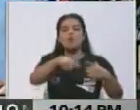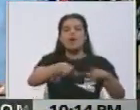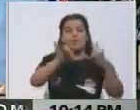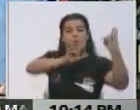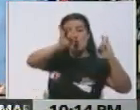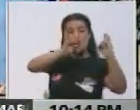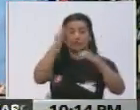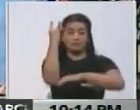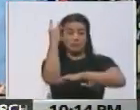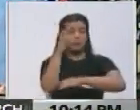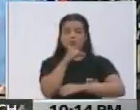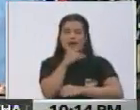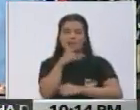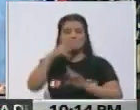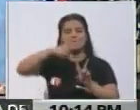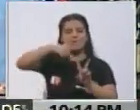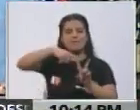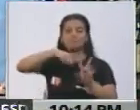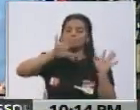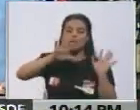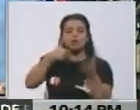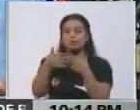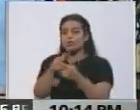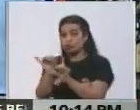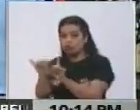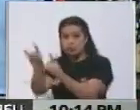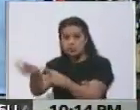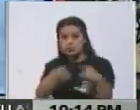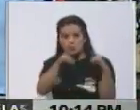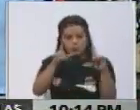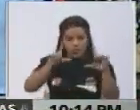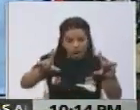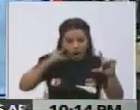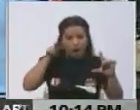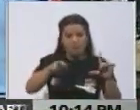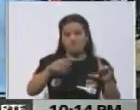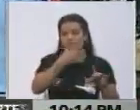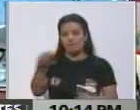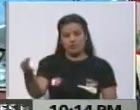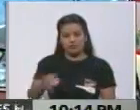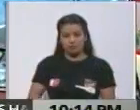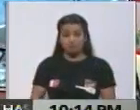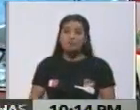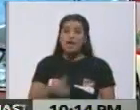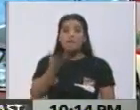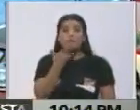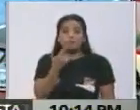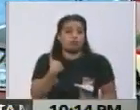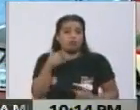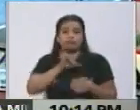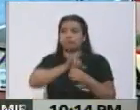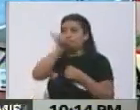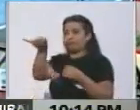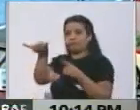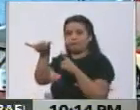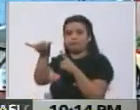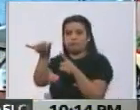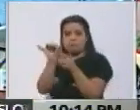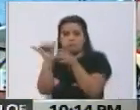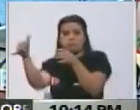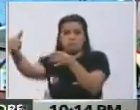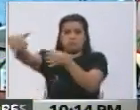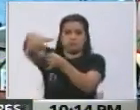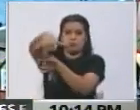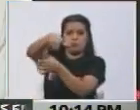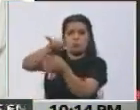Venezolana de Televisión. Pues. Luis José Marcano, correcto. A veces nosotros andamos de viaje por el mundo. Por ejemplo, cuando yo era canciller, todavía no se